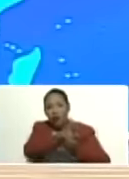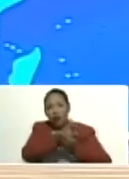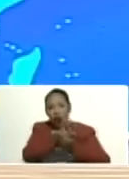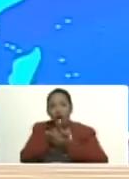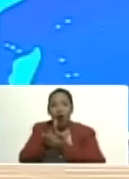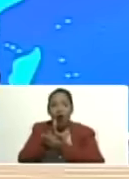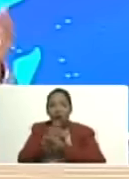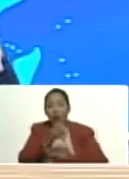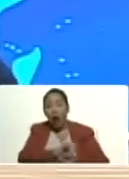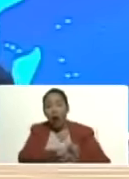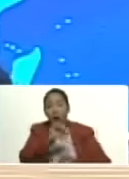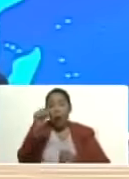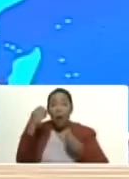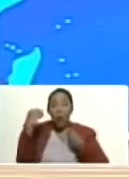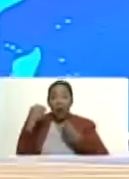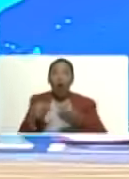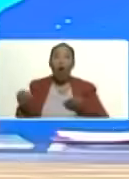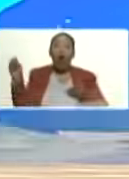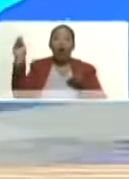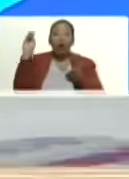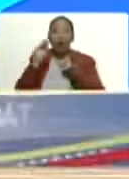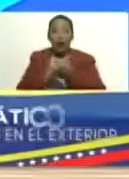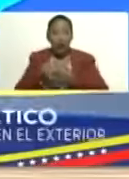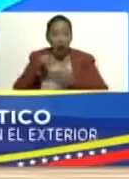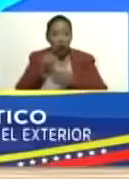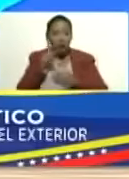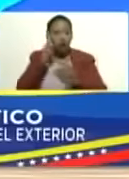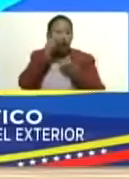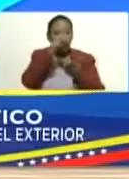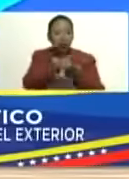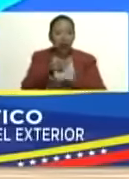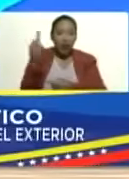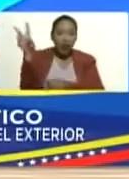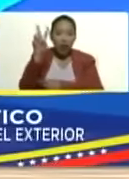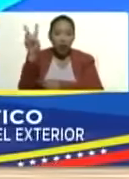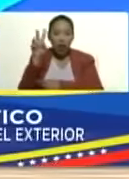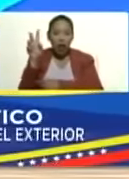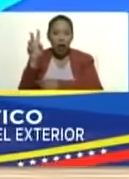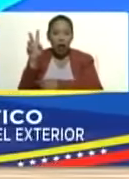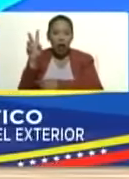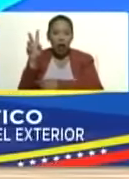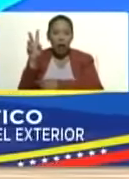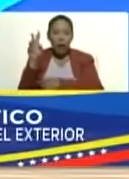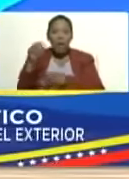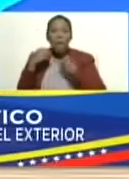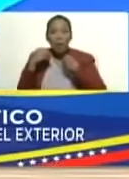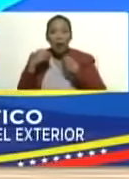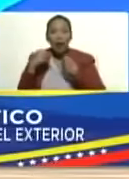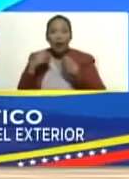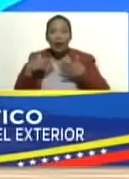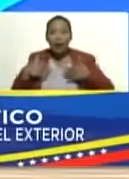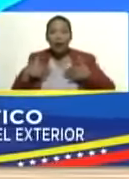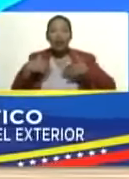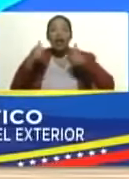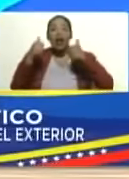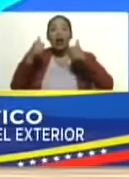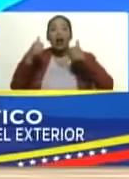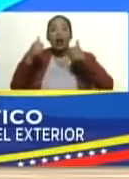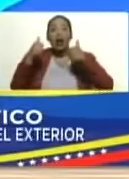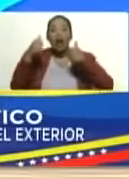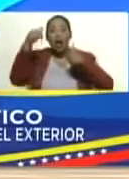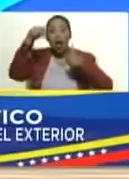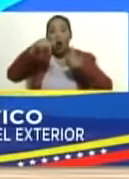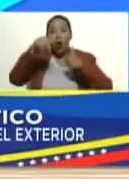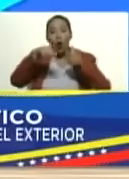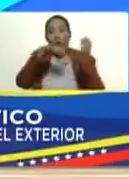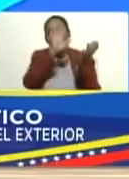al Libertador para que regrese a Venezuela, para que recupere lo que hoy es la isla de